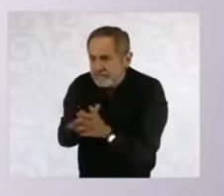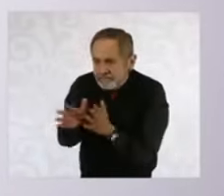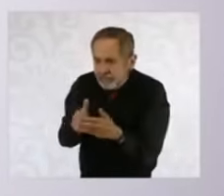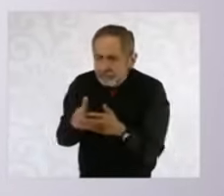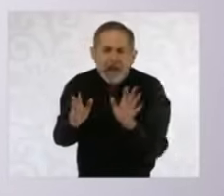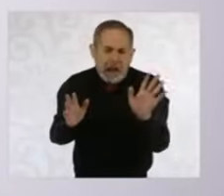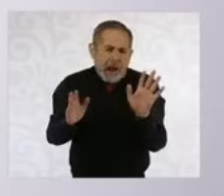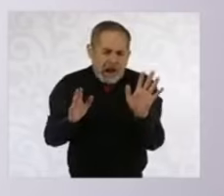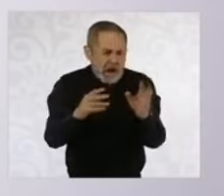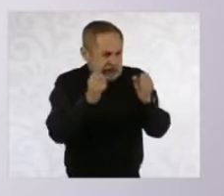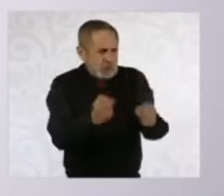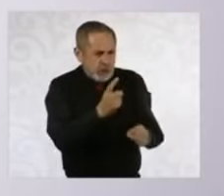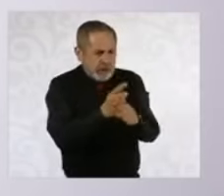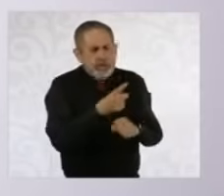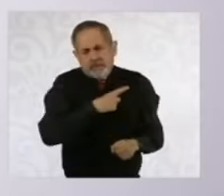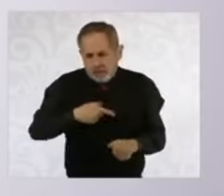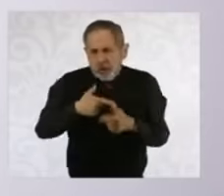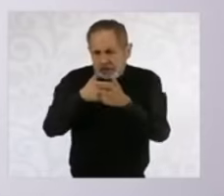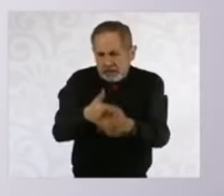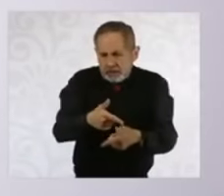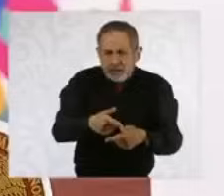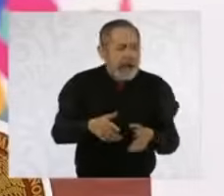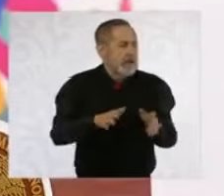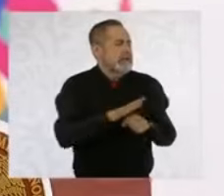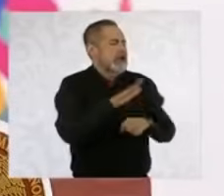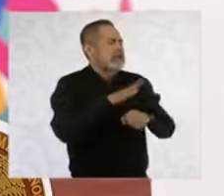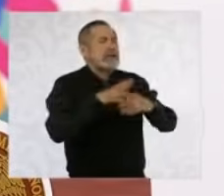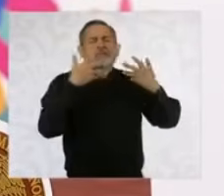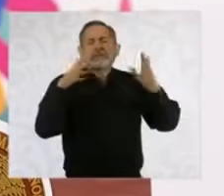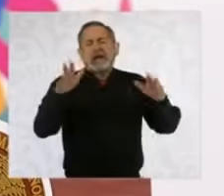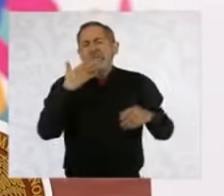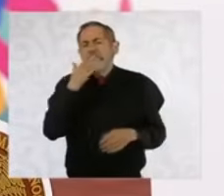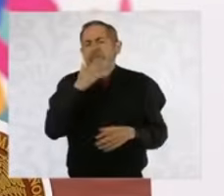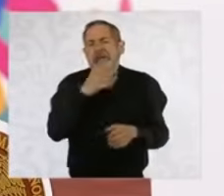seguir, no es que ya esté todo hecho, al